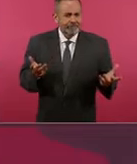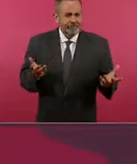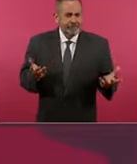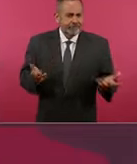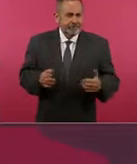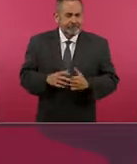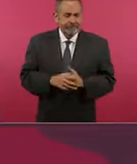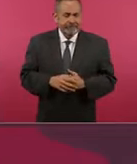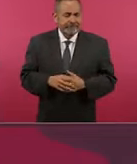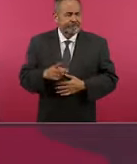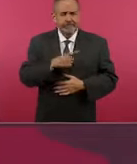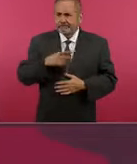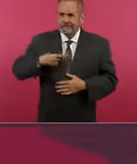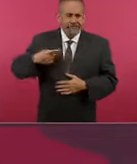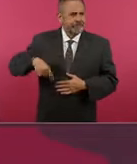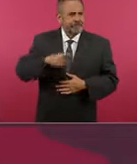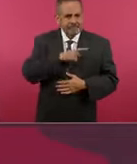hay que ser